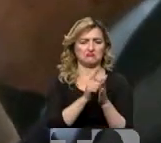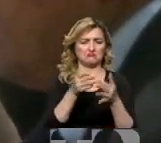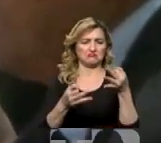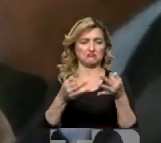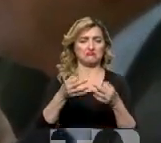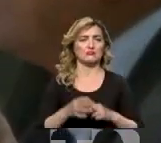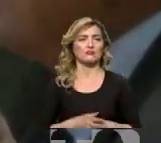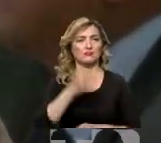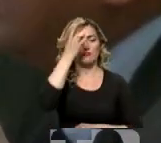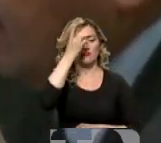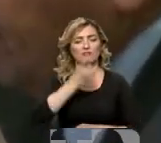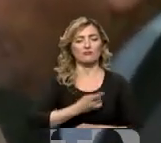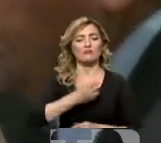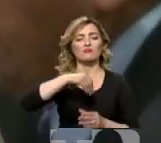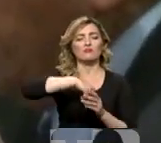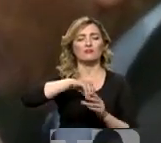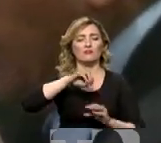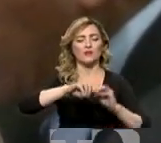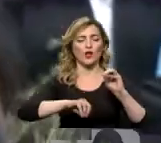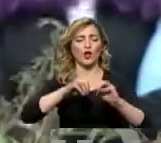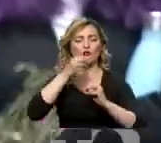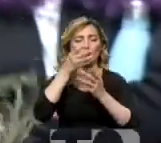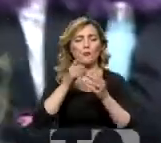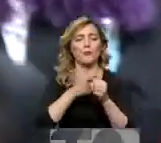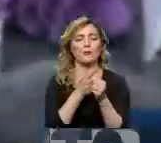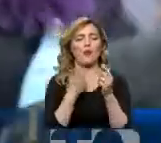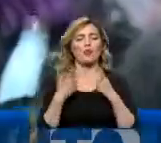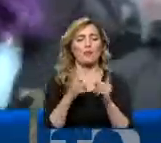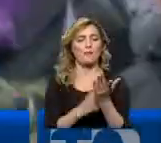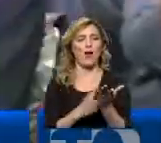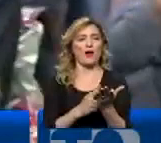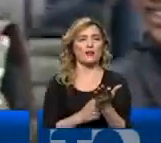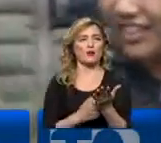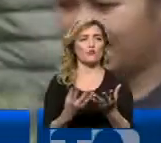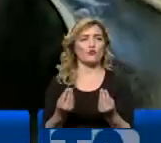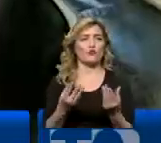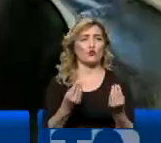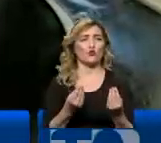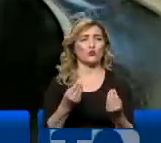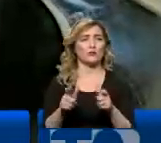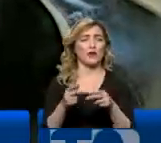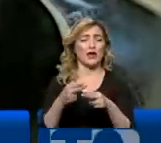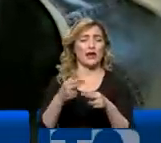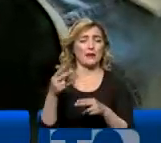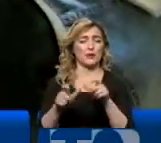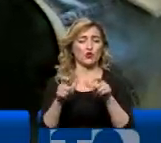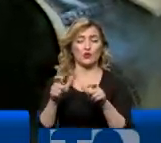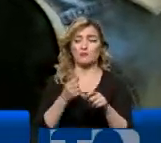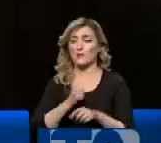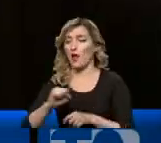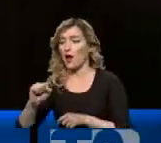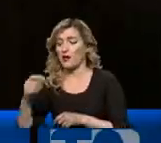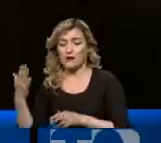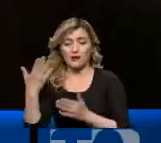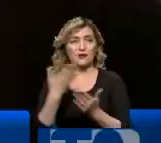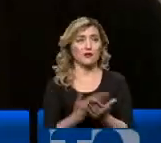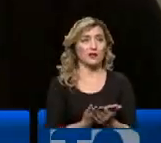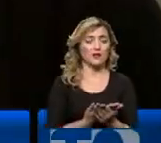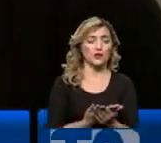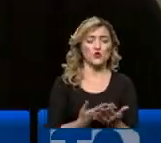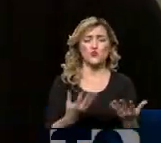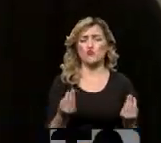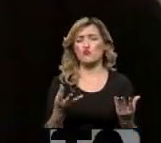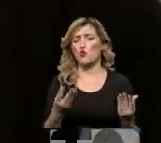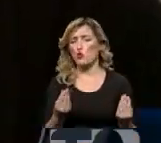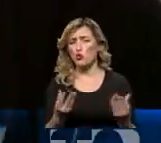decisión de incluir esto en un informe para primer debate se toma después de los múltiples casos de exbecarios retornados. Es una gran evidencia